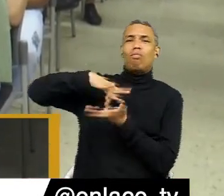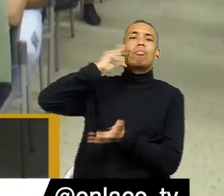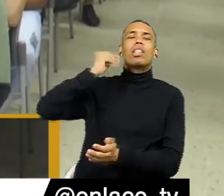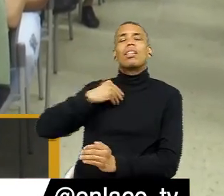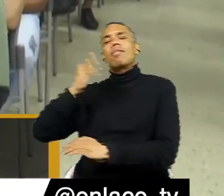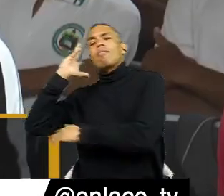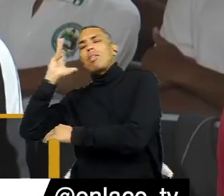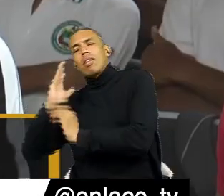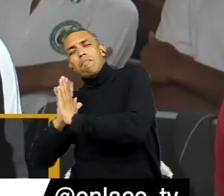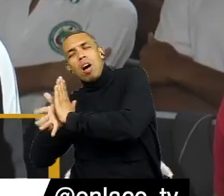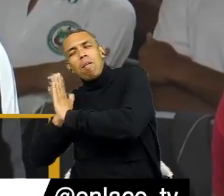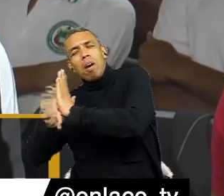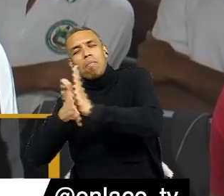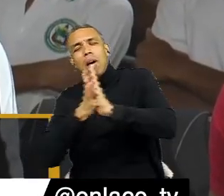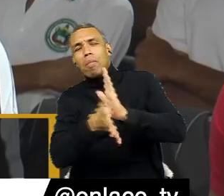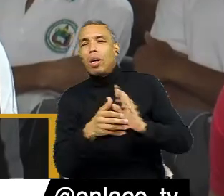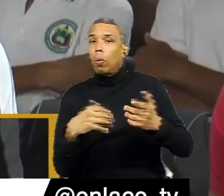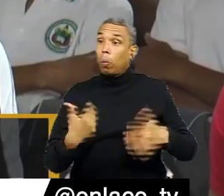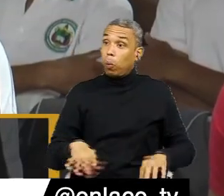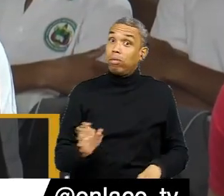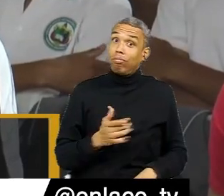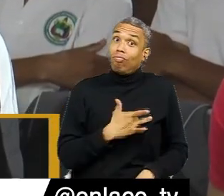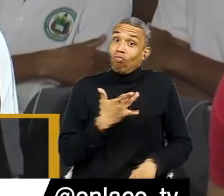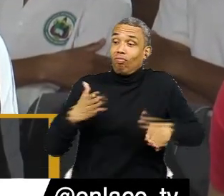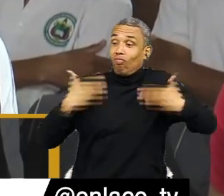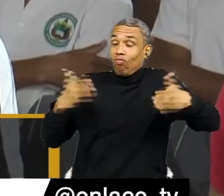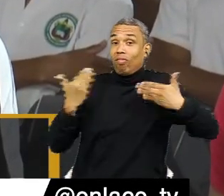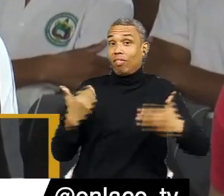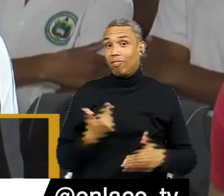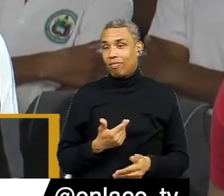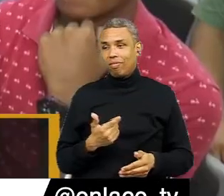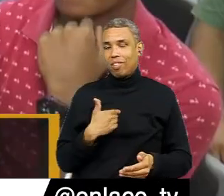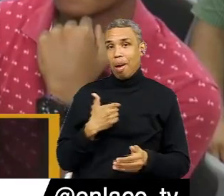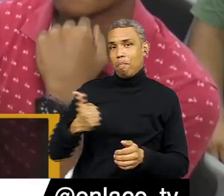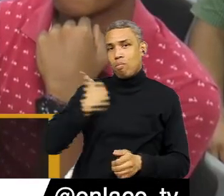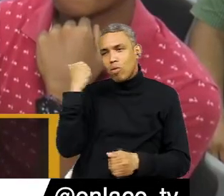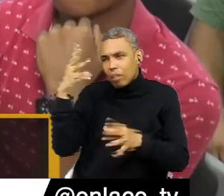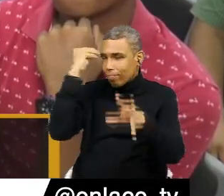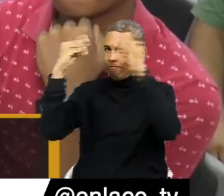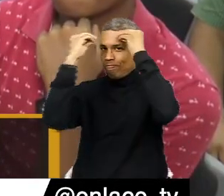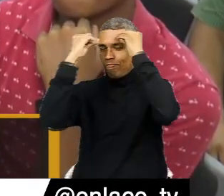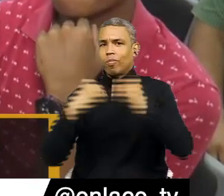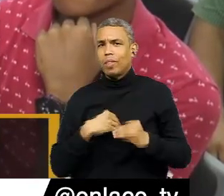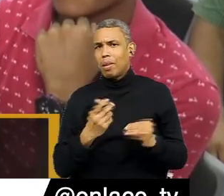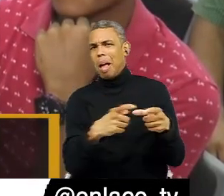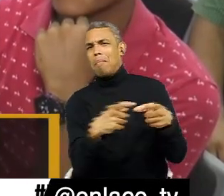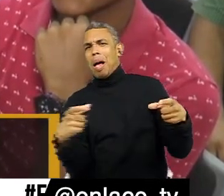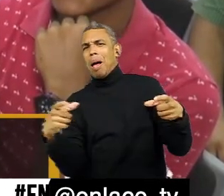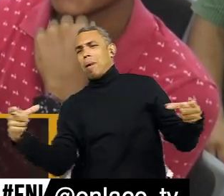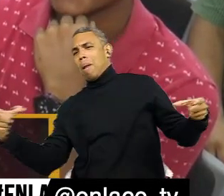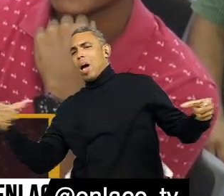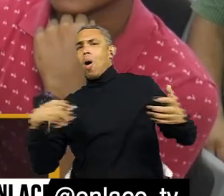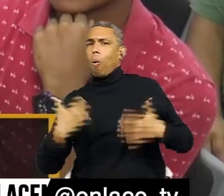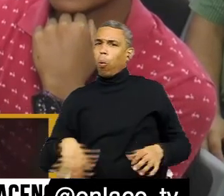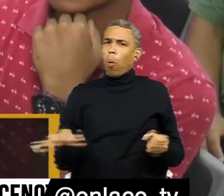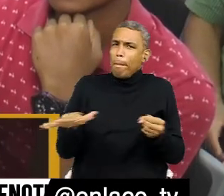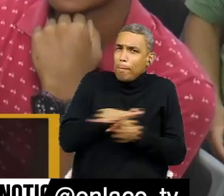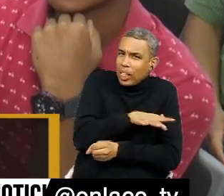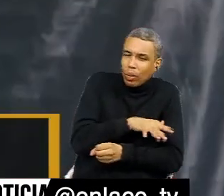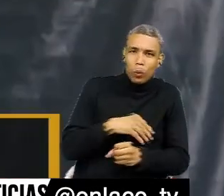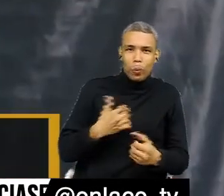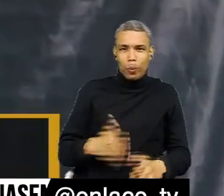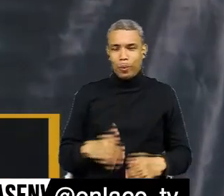que tenerlo aquí es un orgullo para Barranca Bermeja y bueno, disfrutarlo al máximo. Tenemos el auditorio lleno a esta hora, importante la recepción por parte